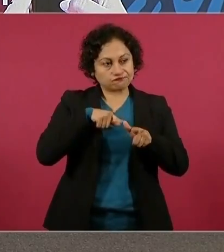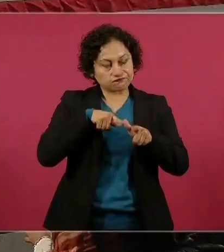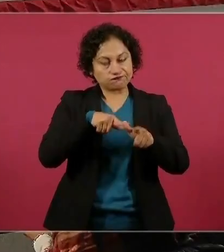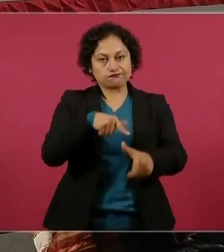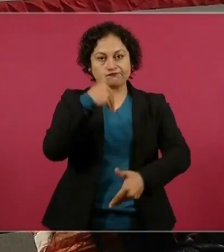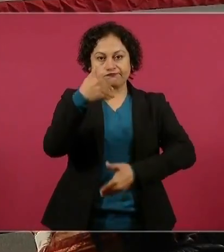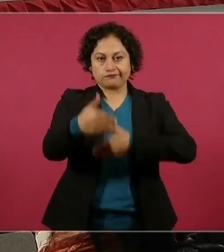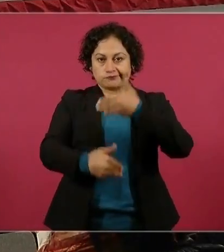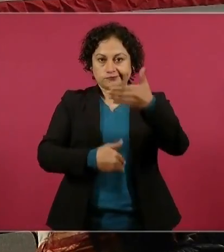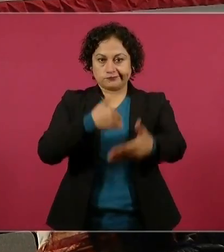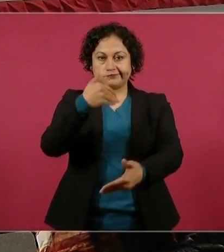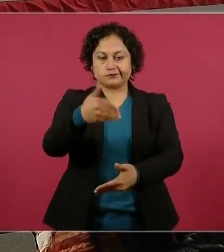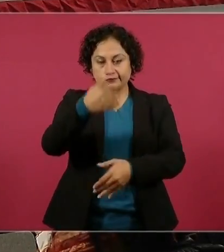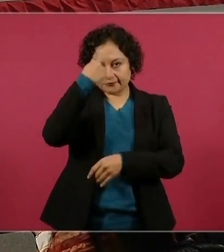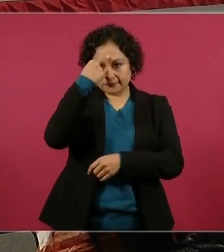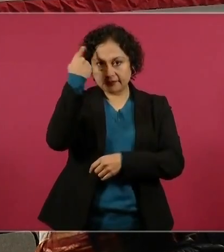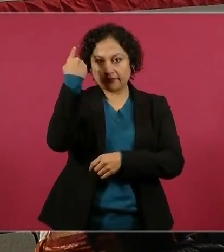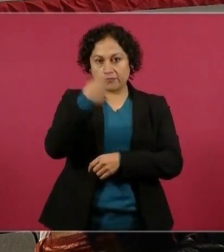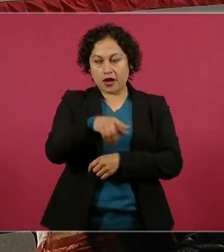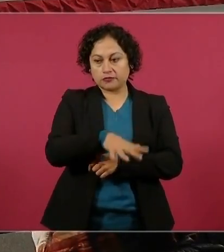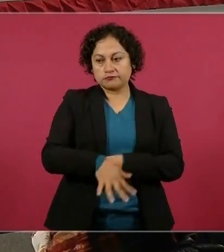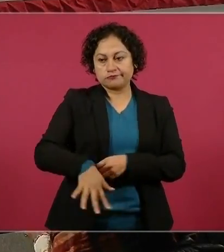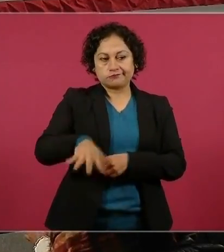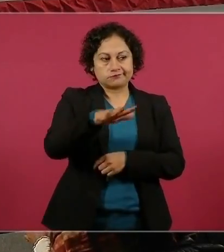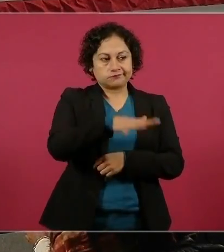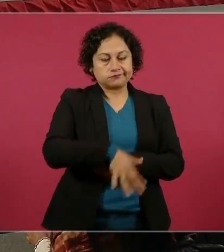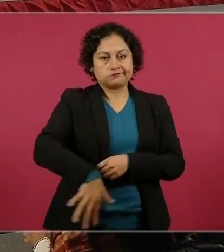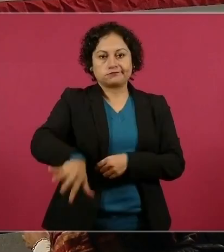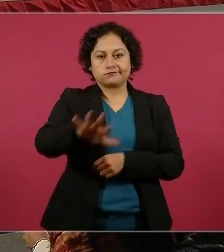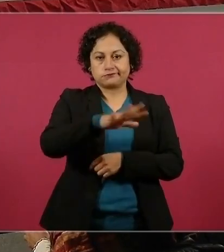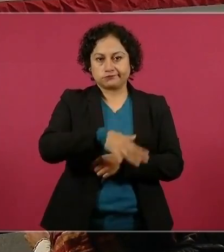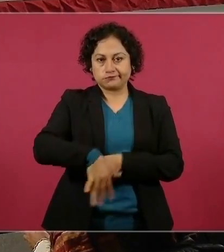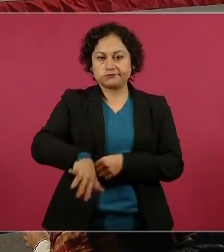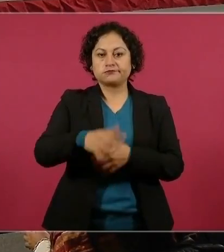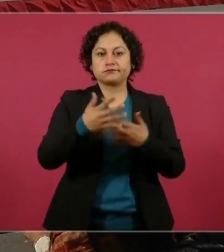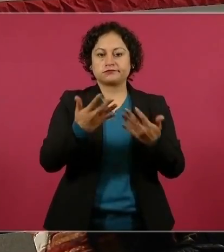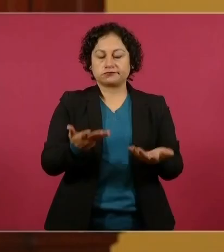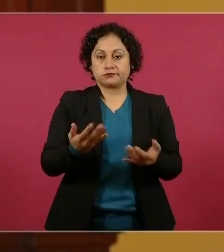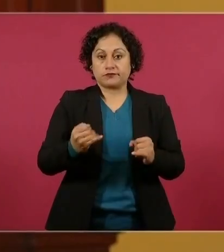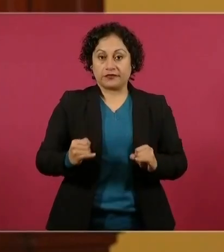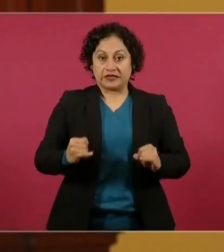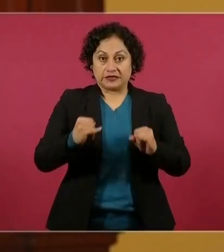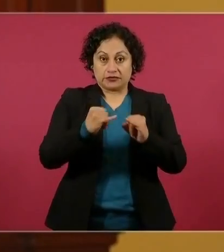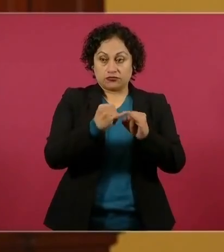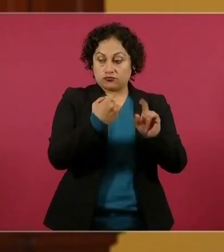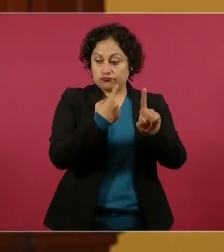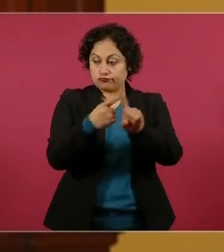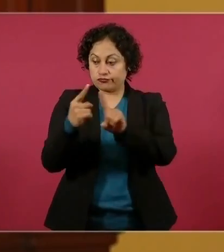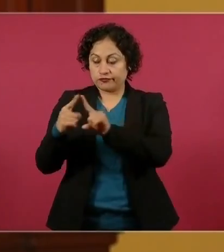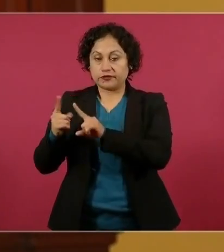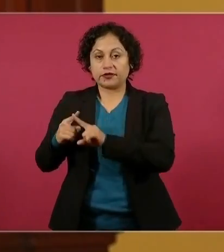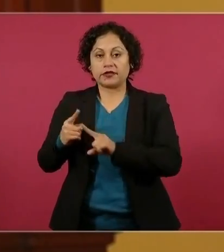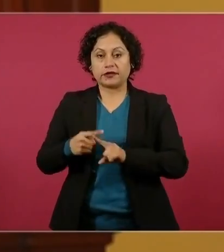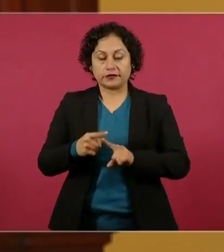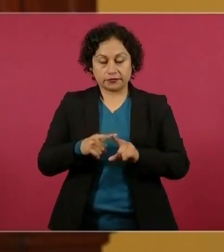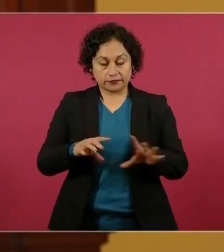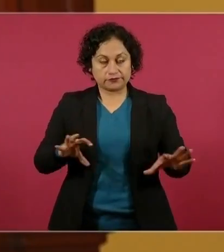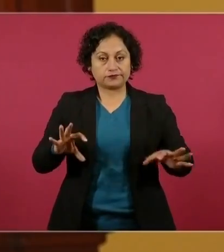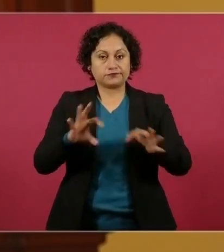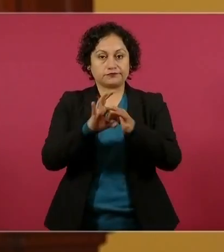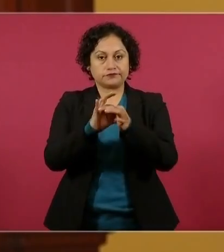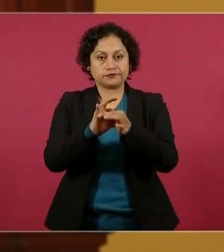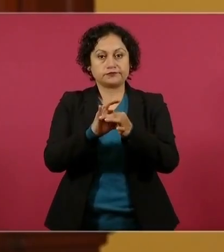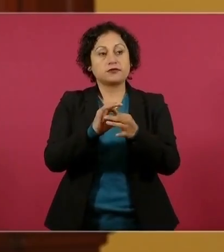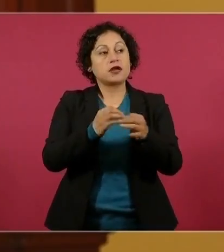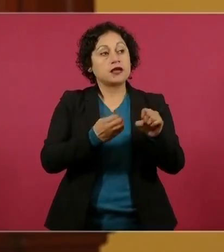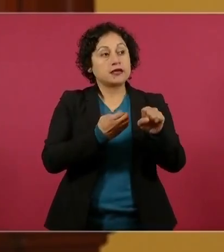la búsqueda y seguir con un esfuerzo interinstitucional que agradecemos a gobiernos de los estados y a las